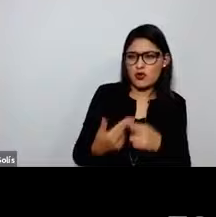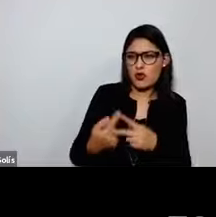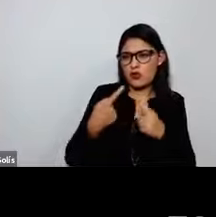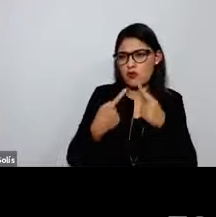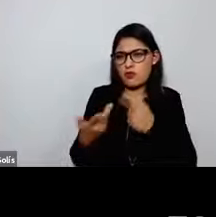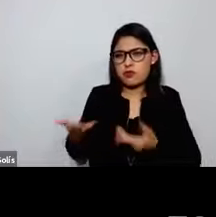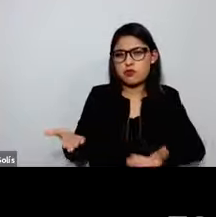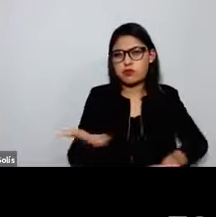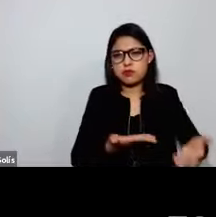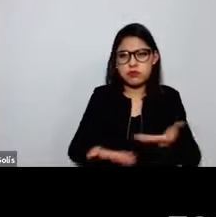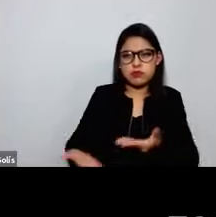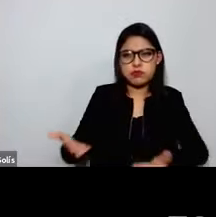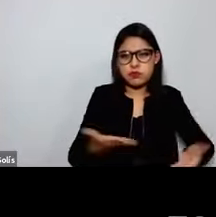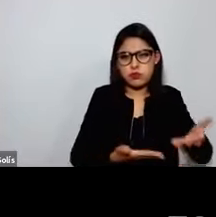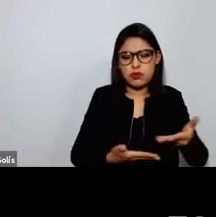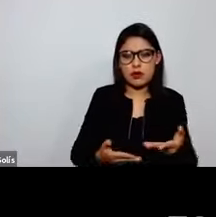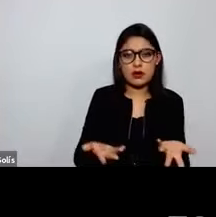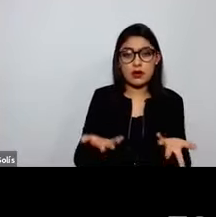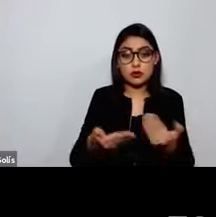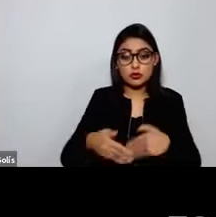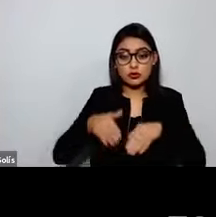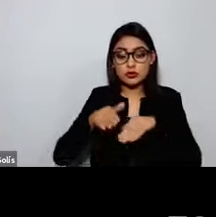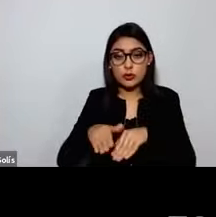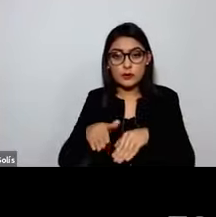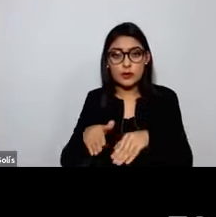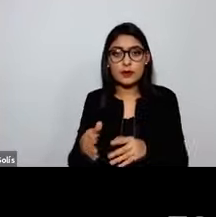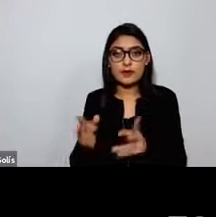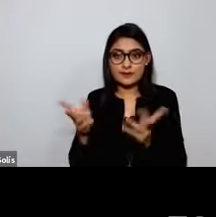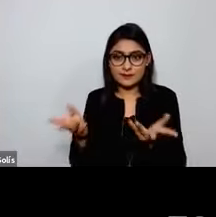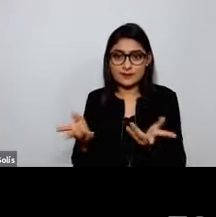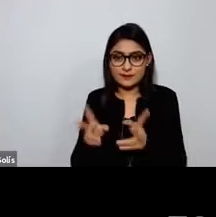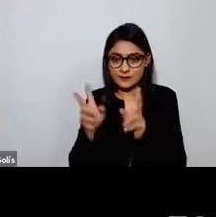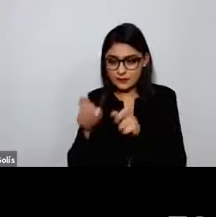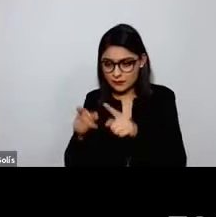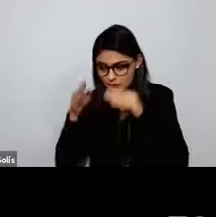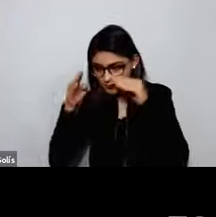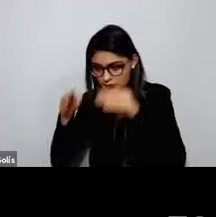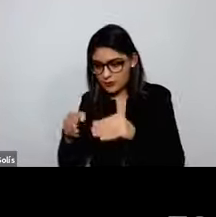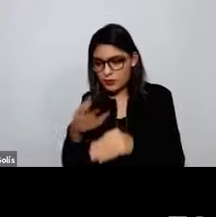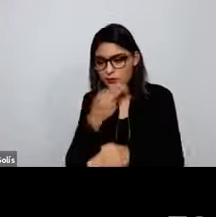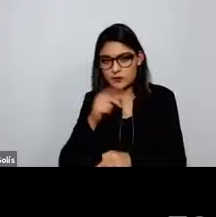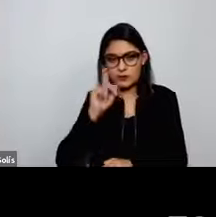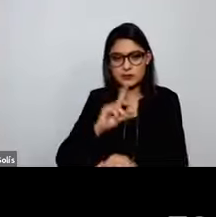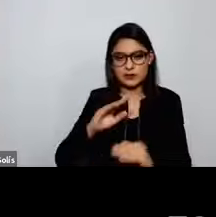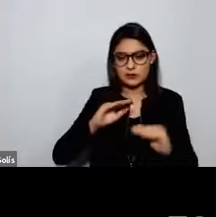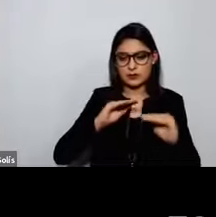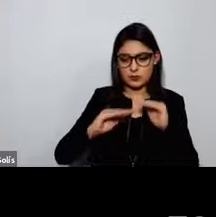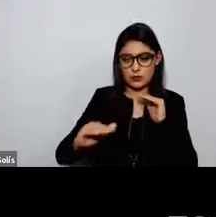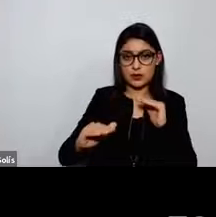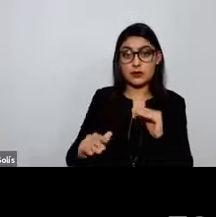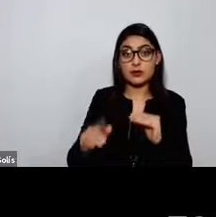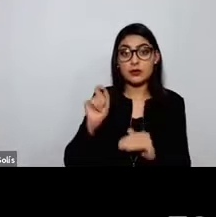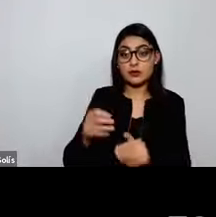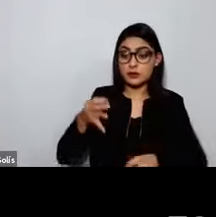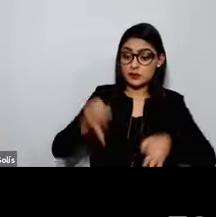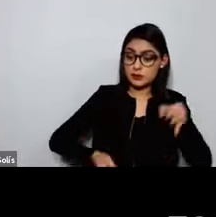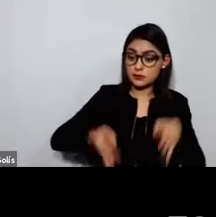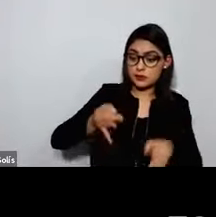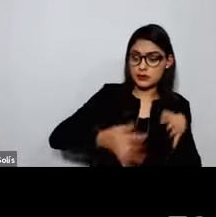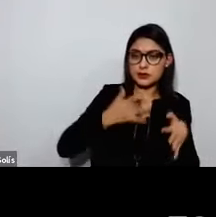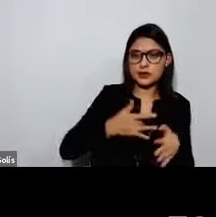profuso, prolijo, donde los tribunales empezamos a dialogar, empezamos a establecer